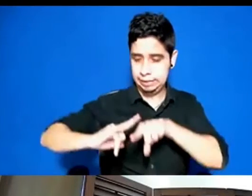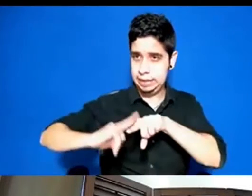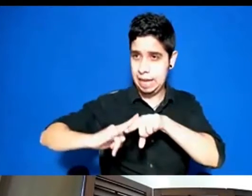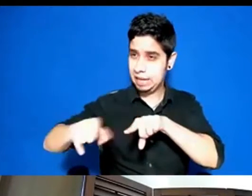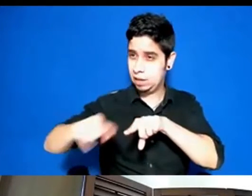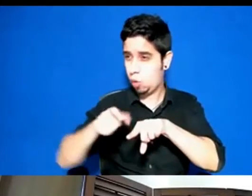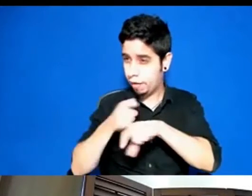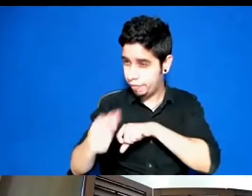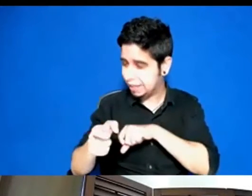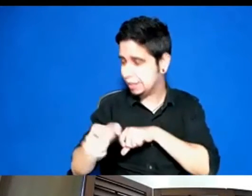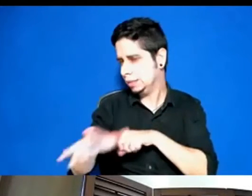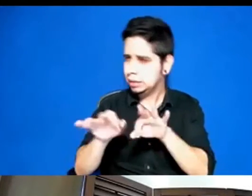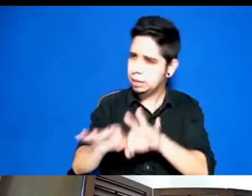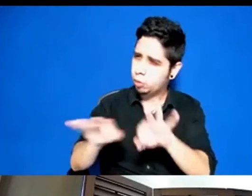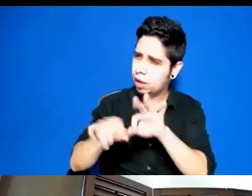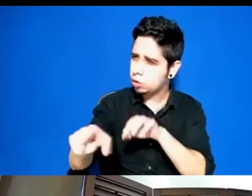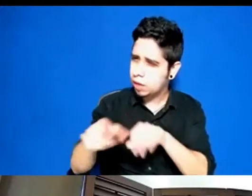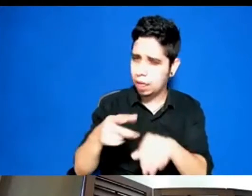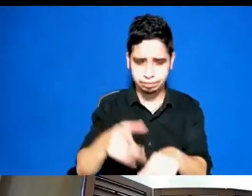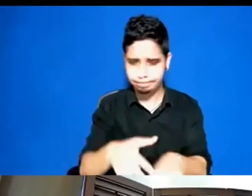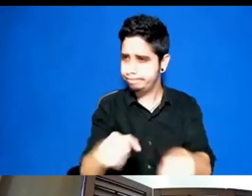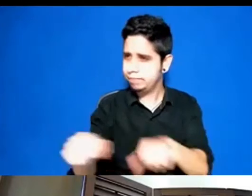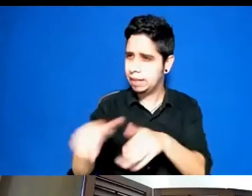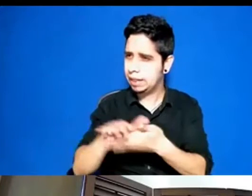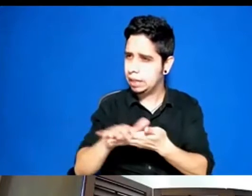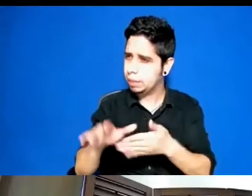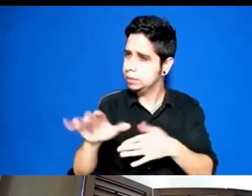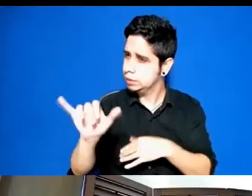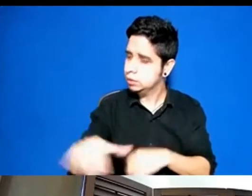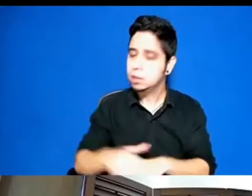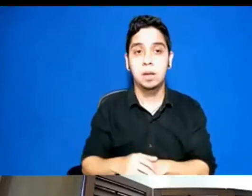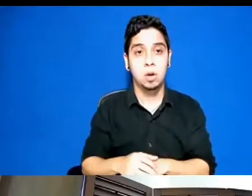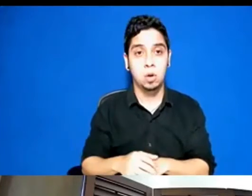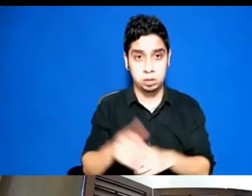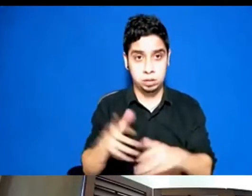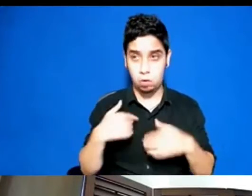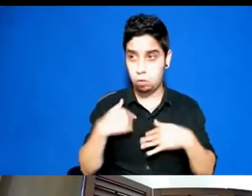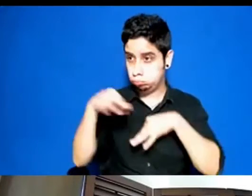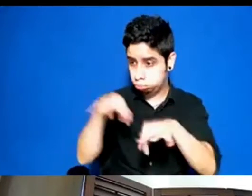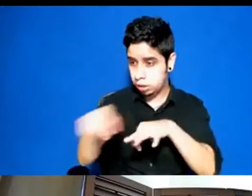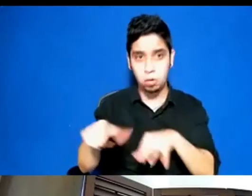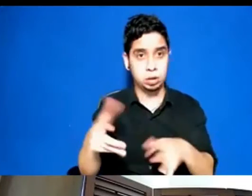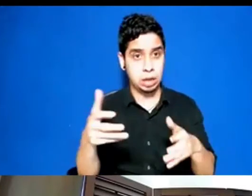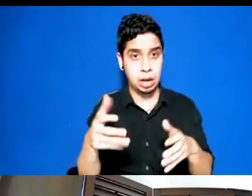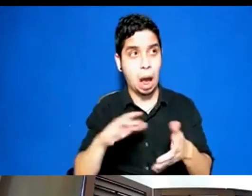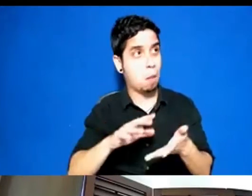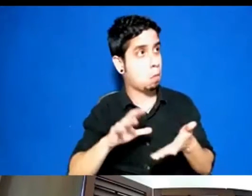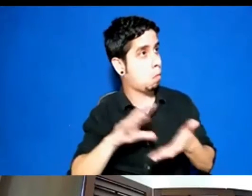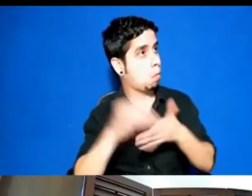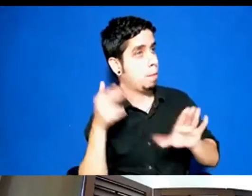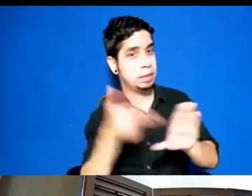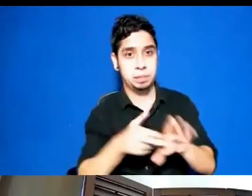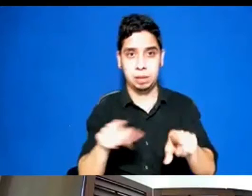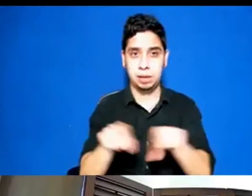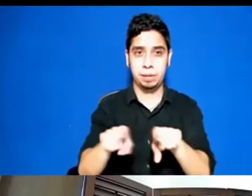uno explica, quieren saber cómo pueden ayudar. Así que es educación. Entonces, la verdad es que sí. Antes que José nos